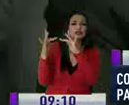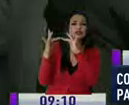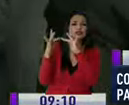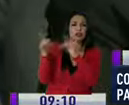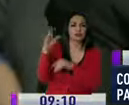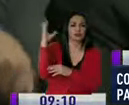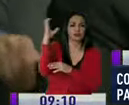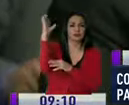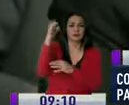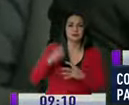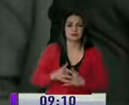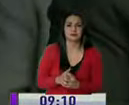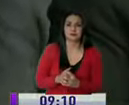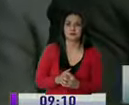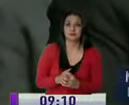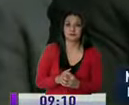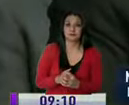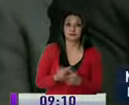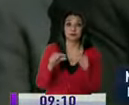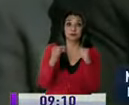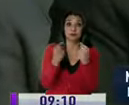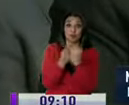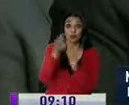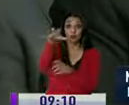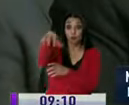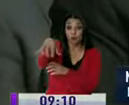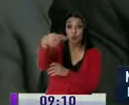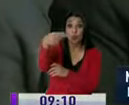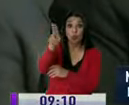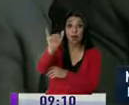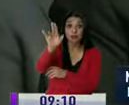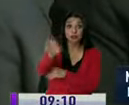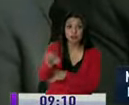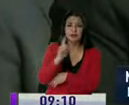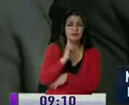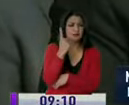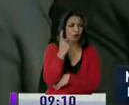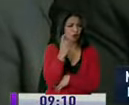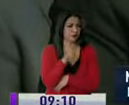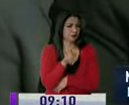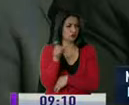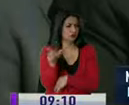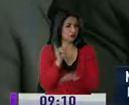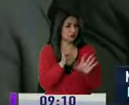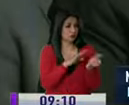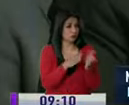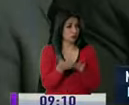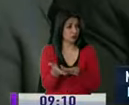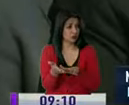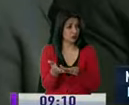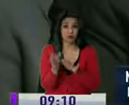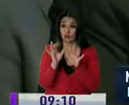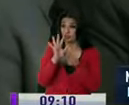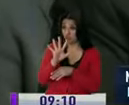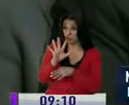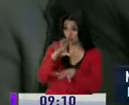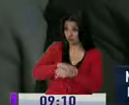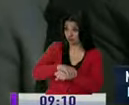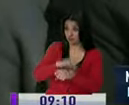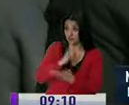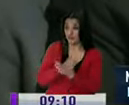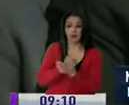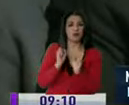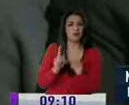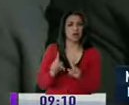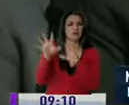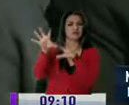país. Estaban ya acercando la columna de Huacho, que habían 11 bajas, me parece que 6 muertos y 5 detenidos. Es decir,